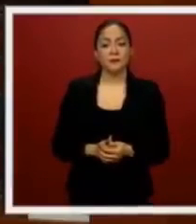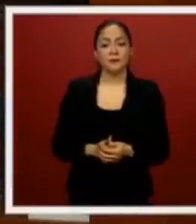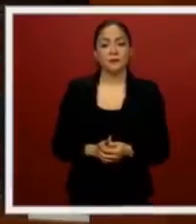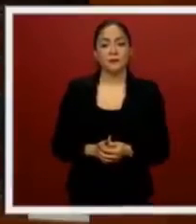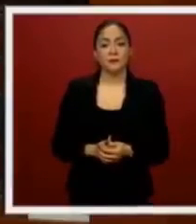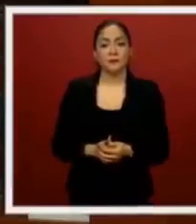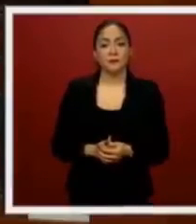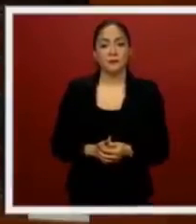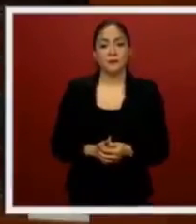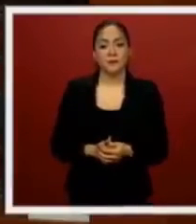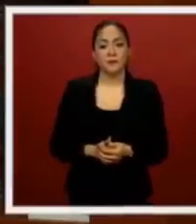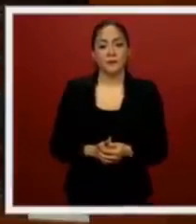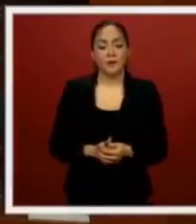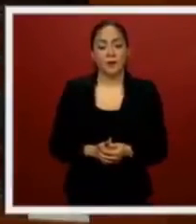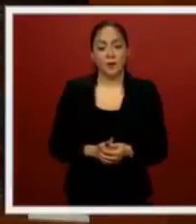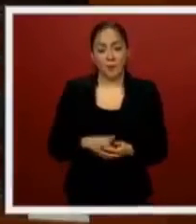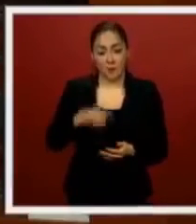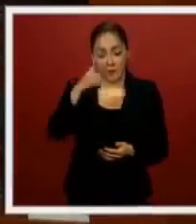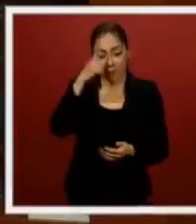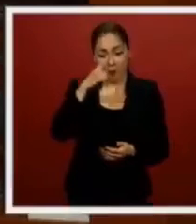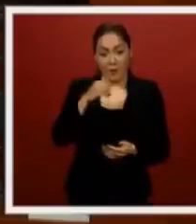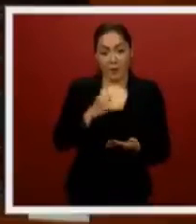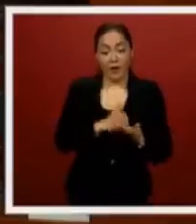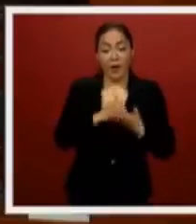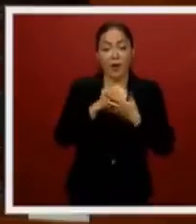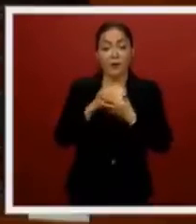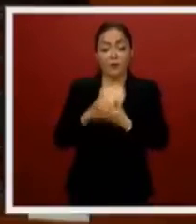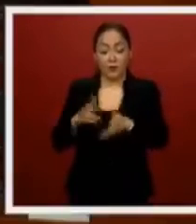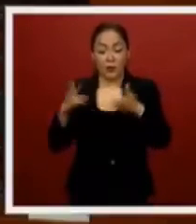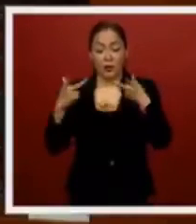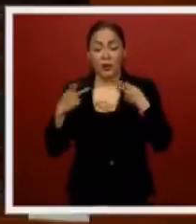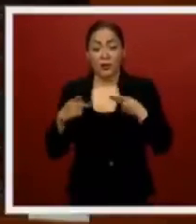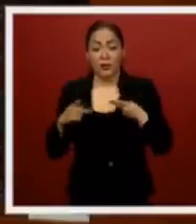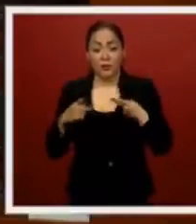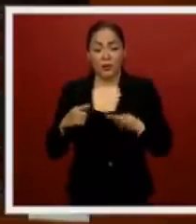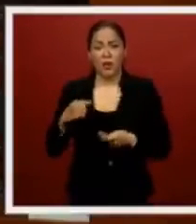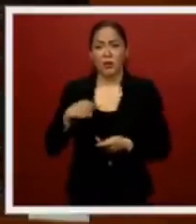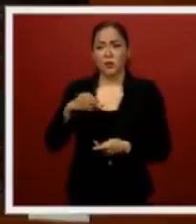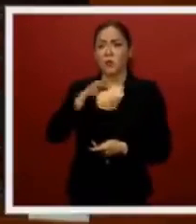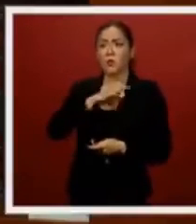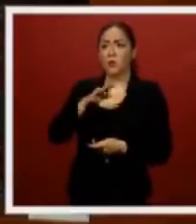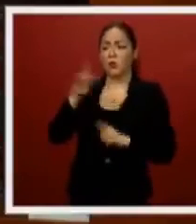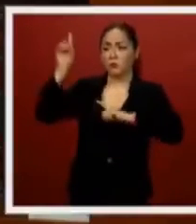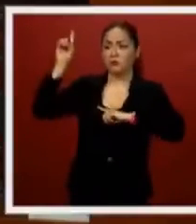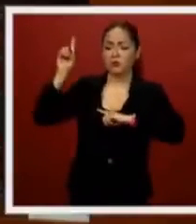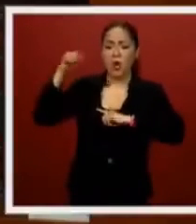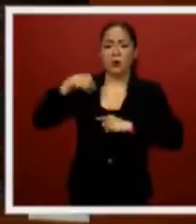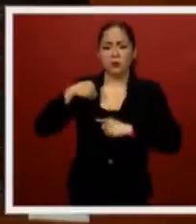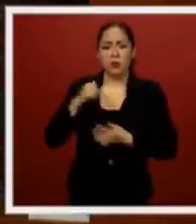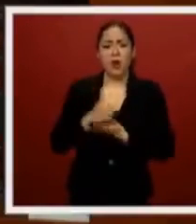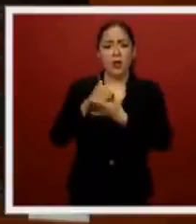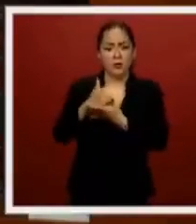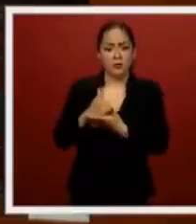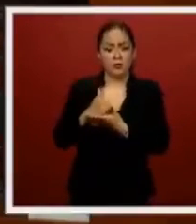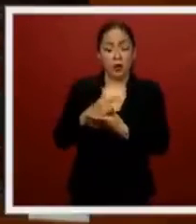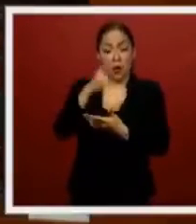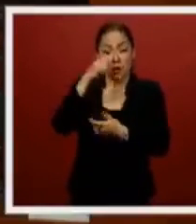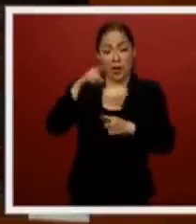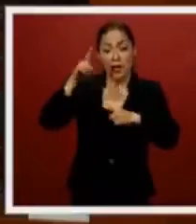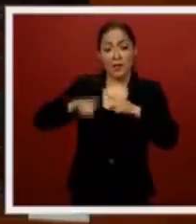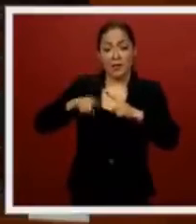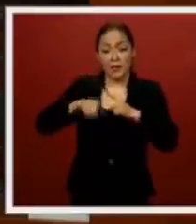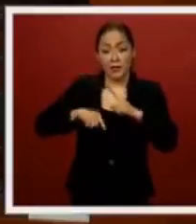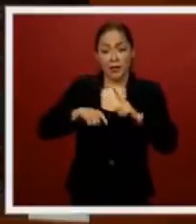diríamos que tengan algunas soluciones cercanas que cada persona pueda decir, yo puedo sumarme con estas acciones para mitigar